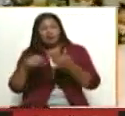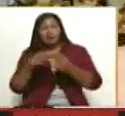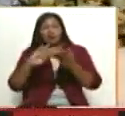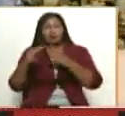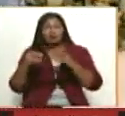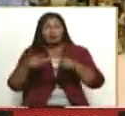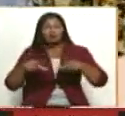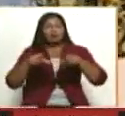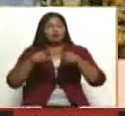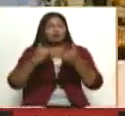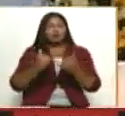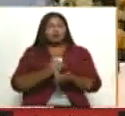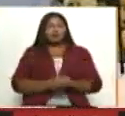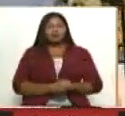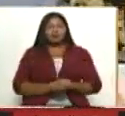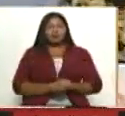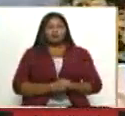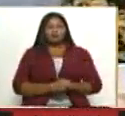esos territorios.